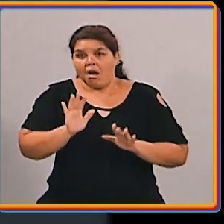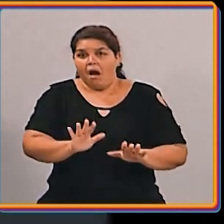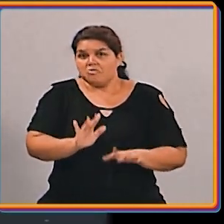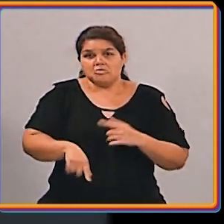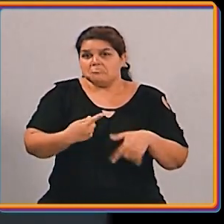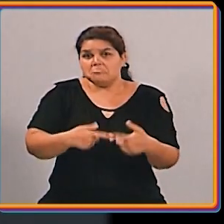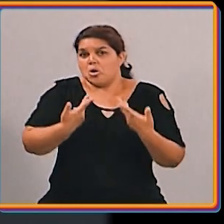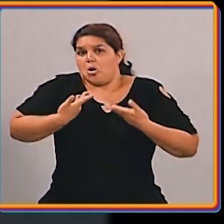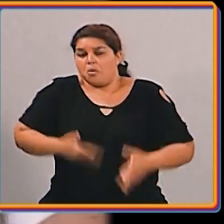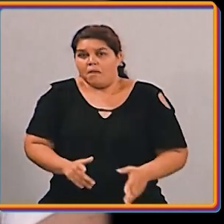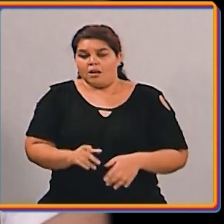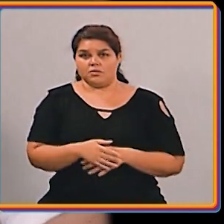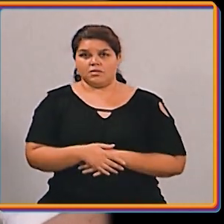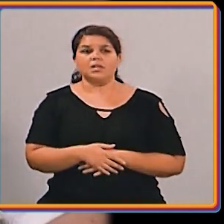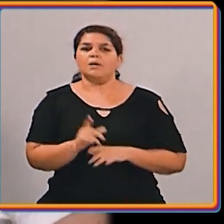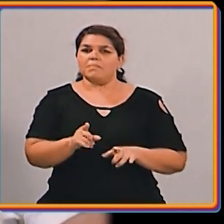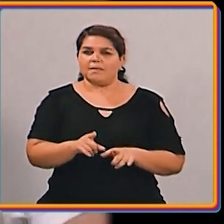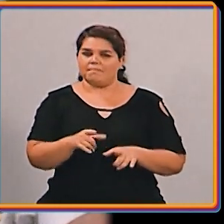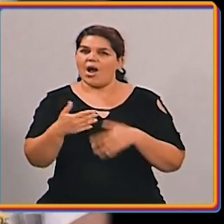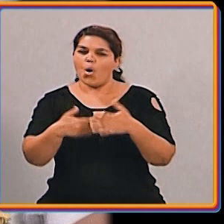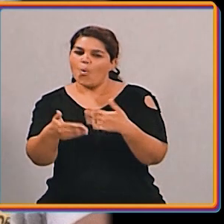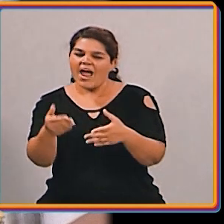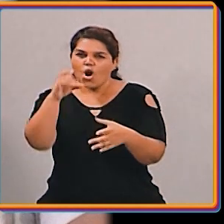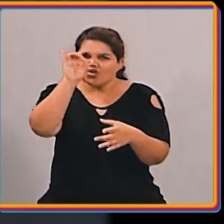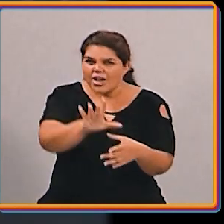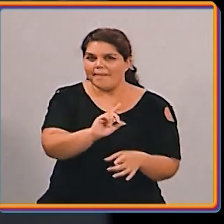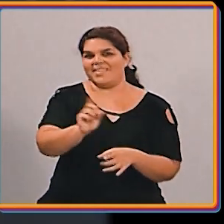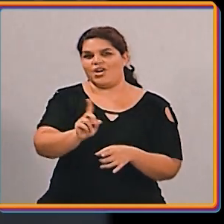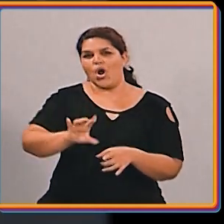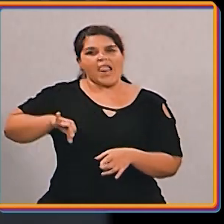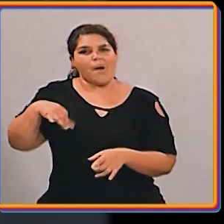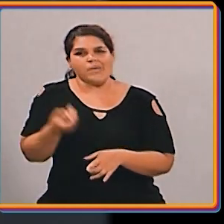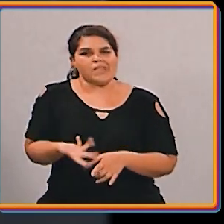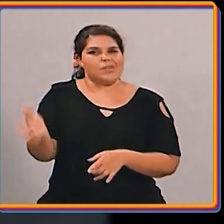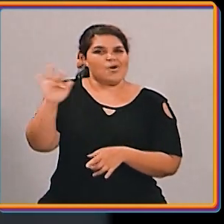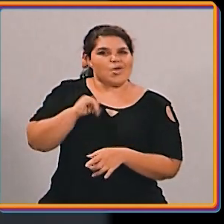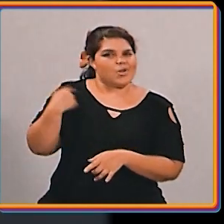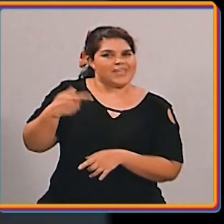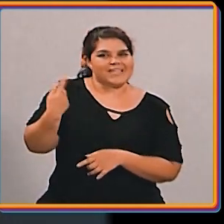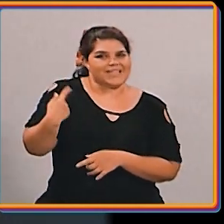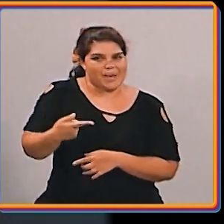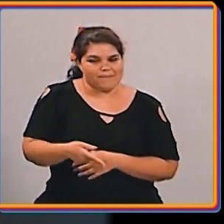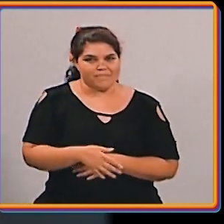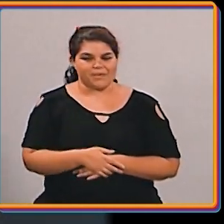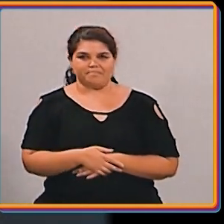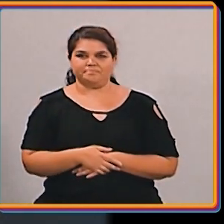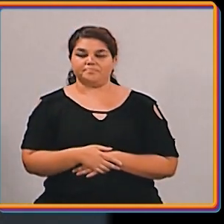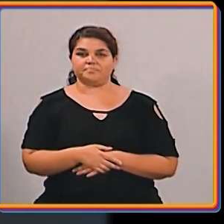las consecuencias que esto genera, fuera de la comodidad de un juego de mesa, muchas veces pueden ser más grandes de lo que